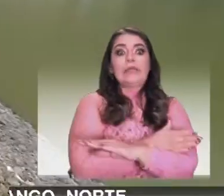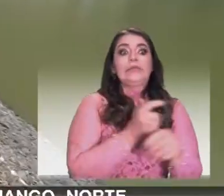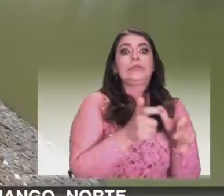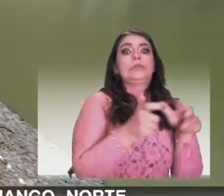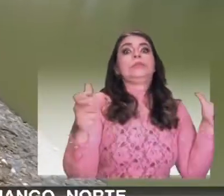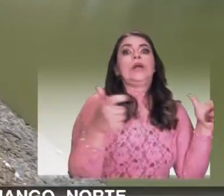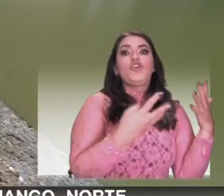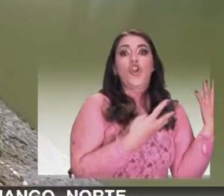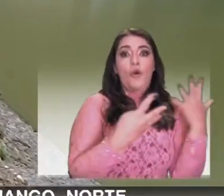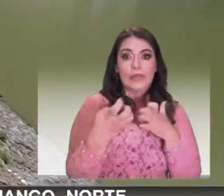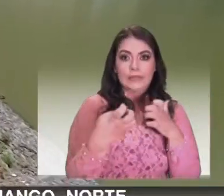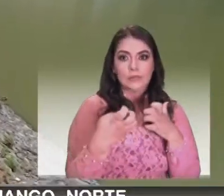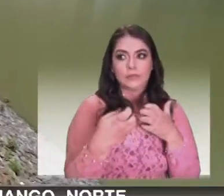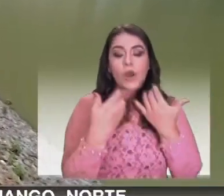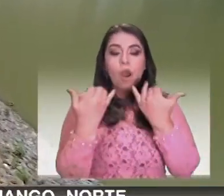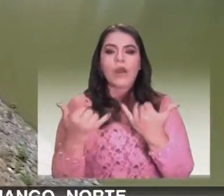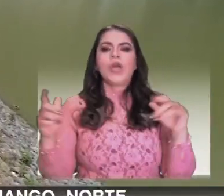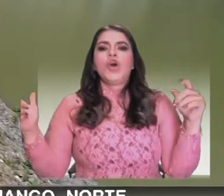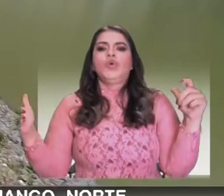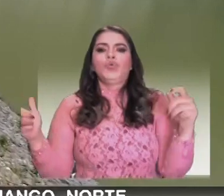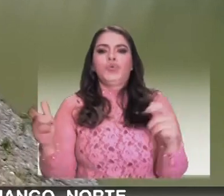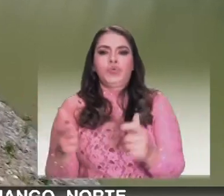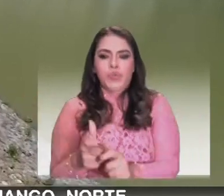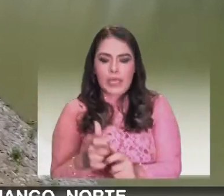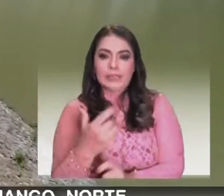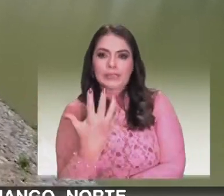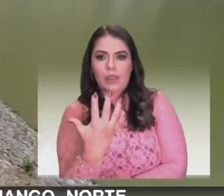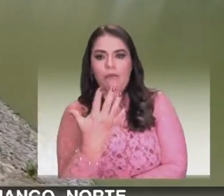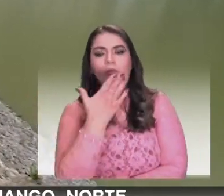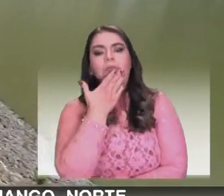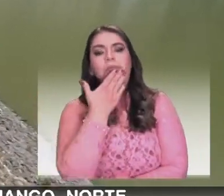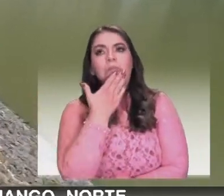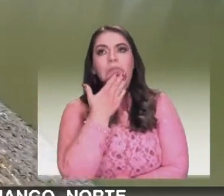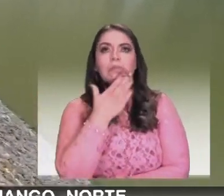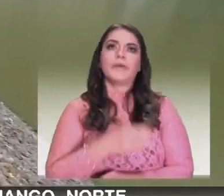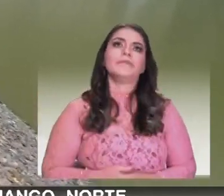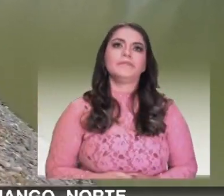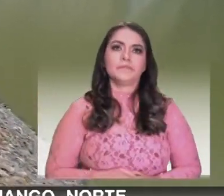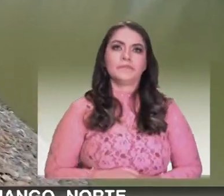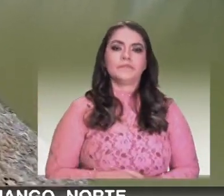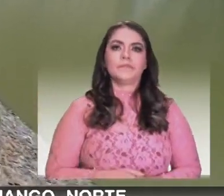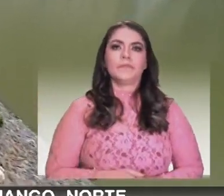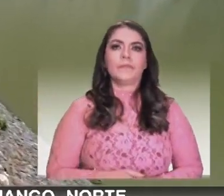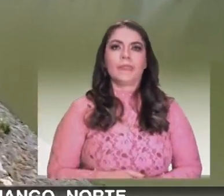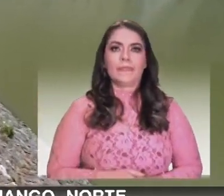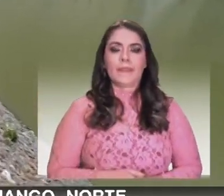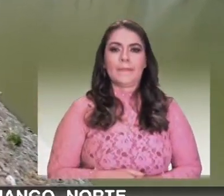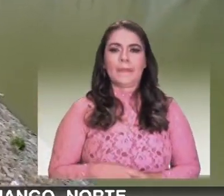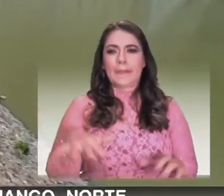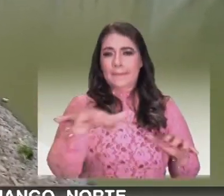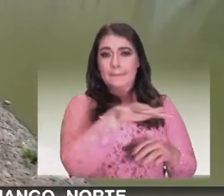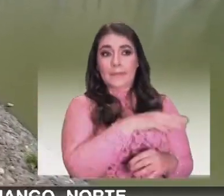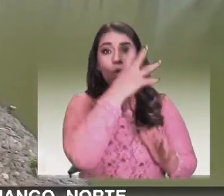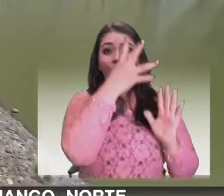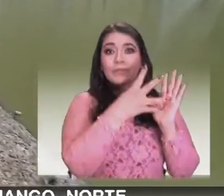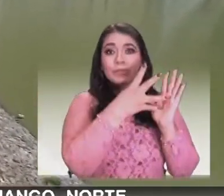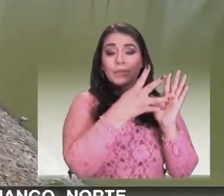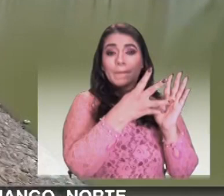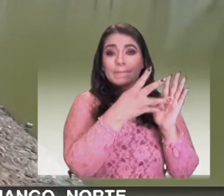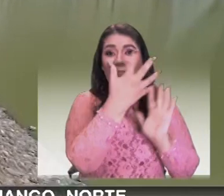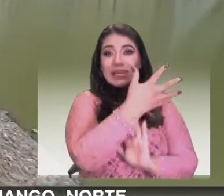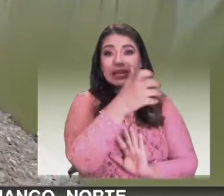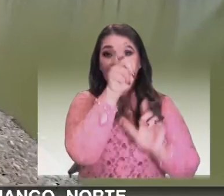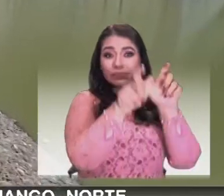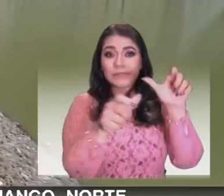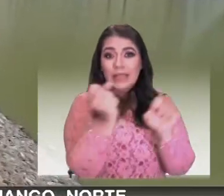declarado uno de los principales focos de contagio en el país al llegar a 904 positivos entre los cerca de 4.500 empleados